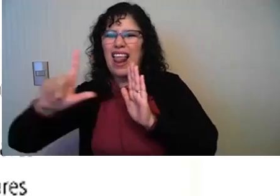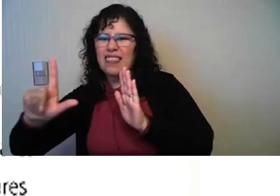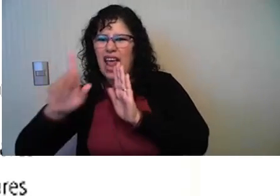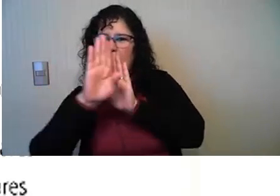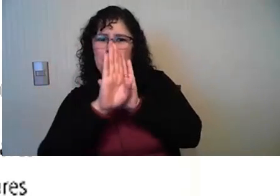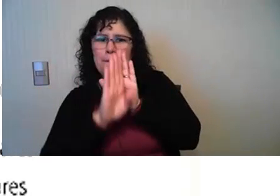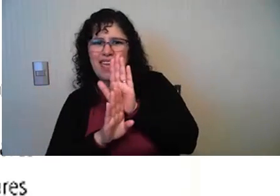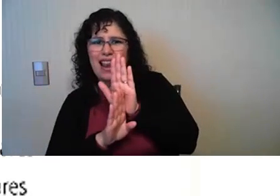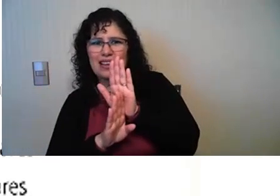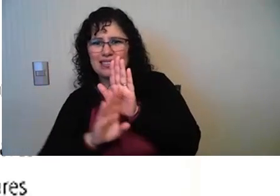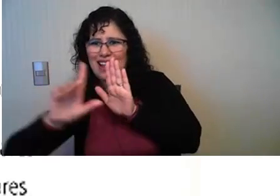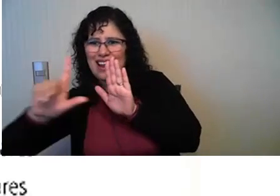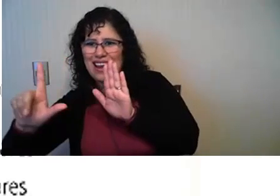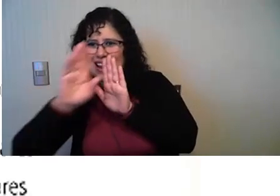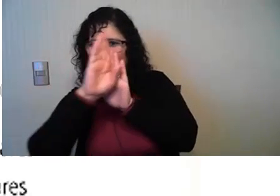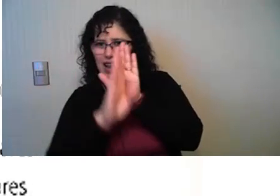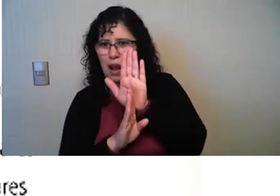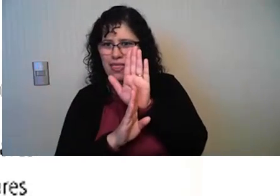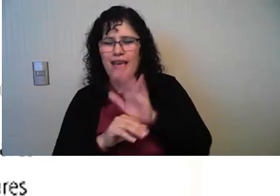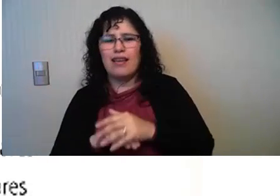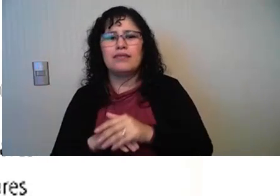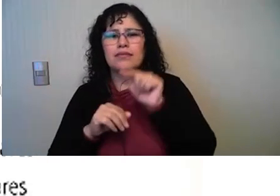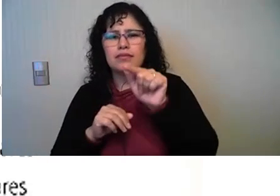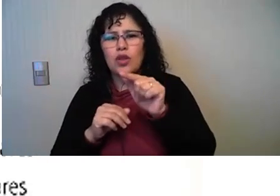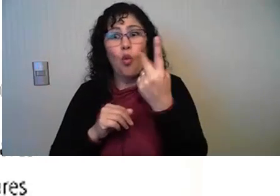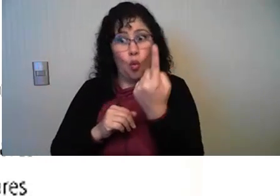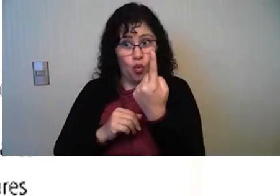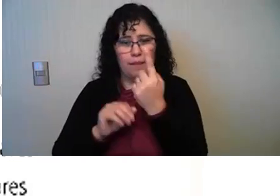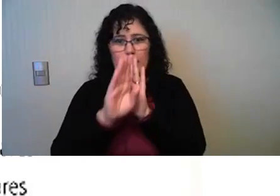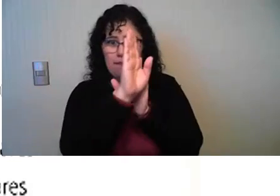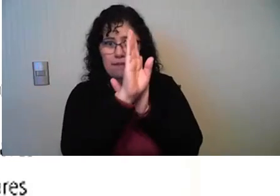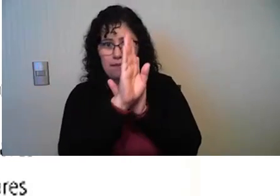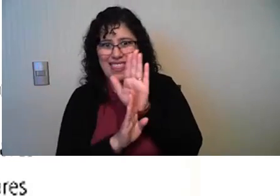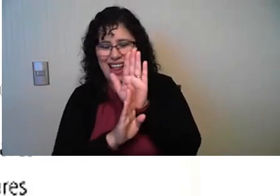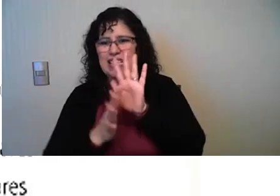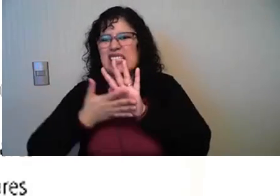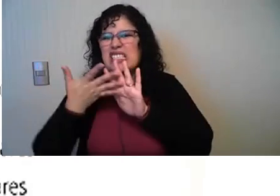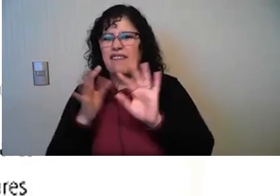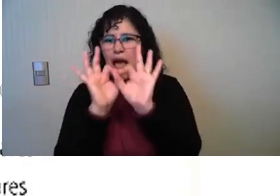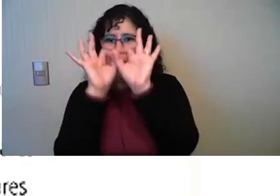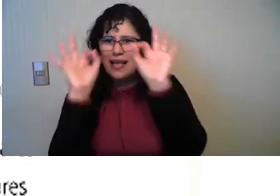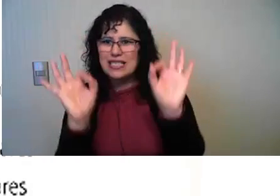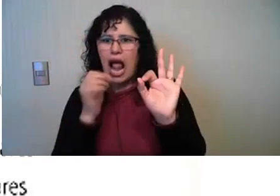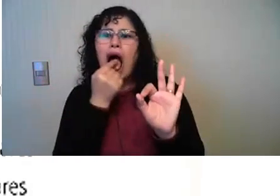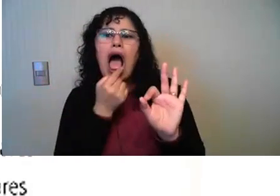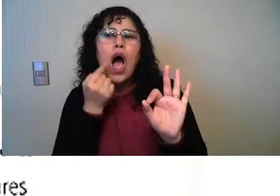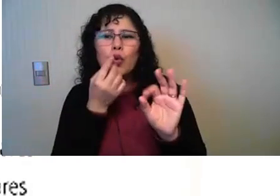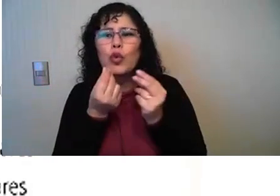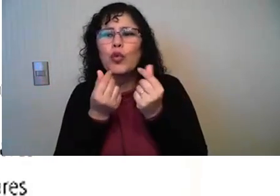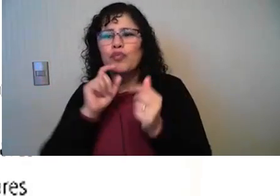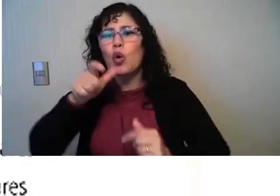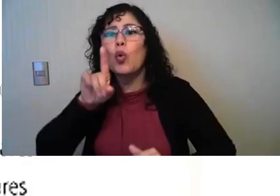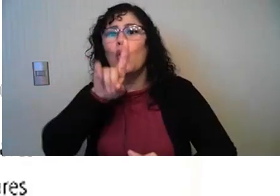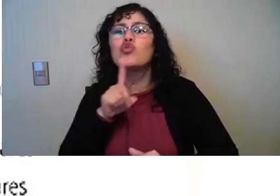figuras, si se fijan, ¿ya? Entonces vamos a dejar una para la sensibilidad especial del gusto, séptimo, noveno y